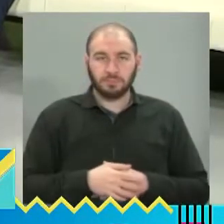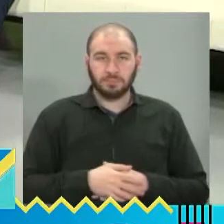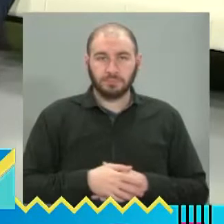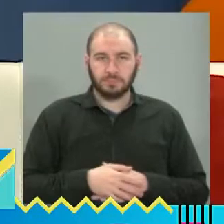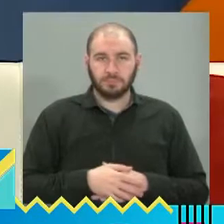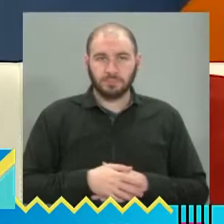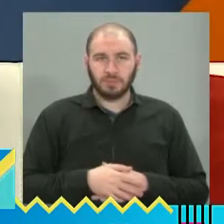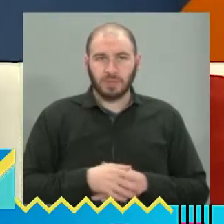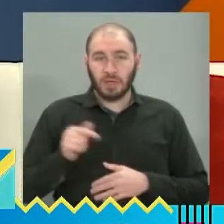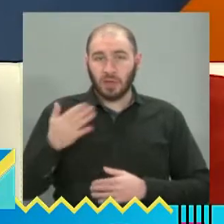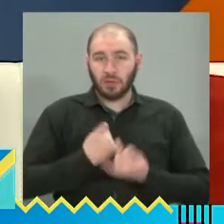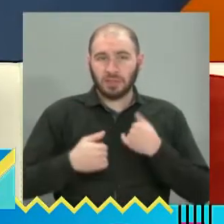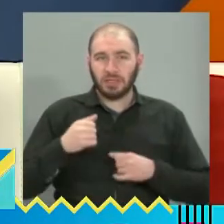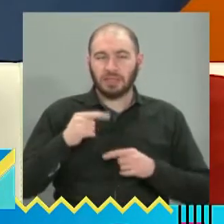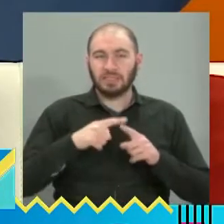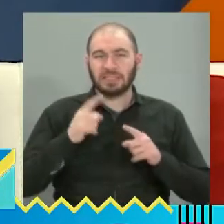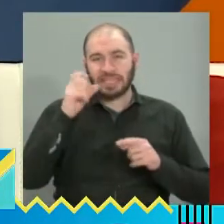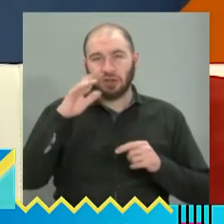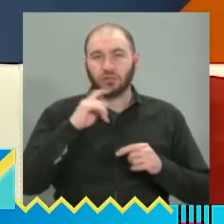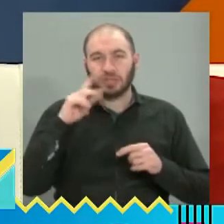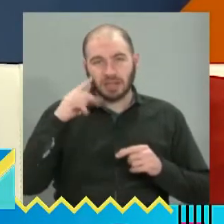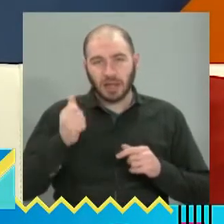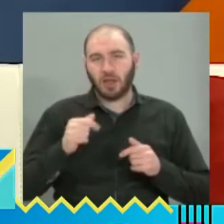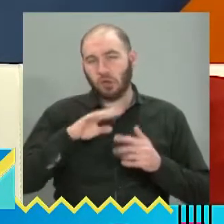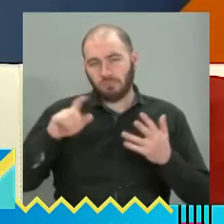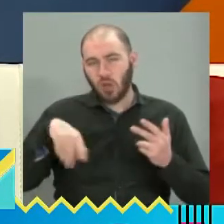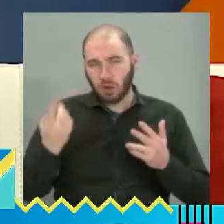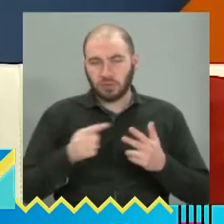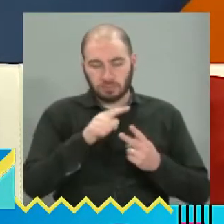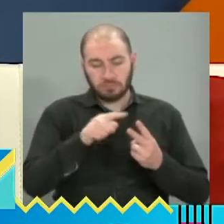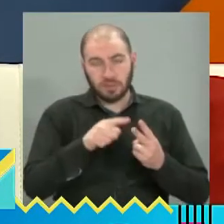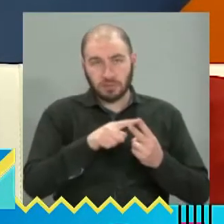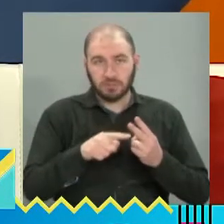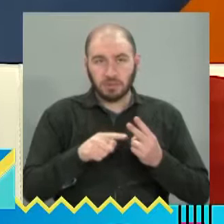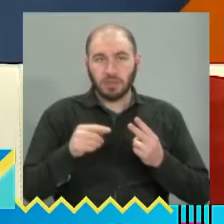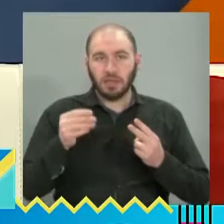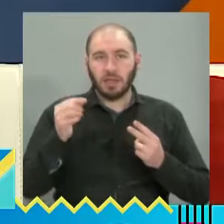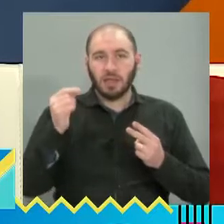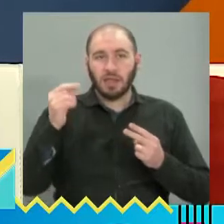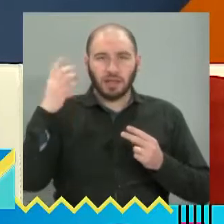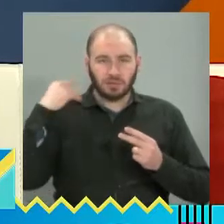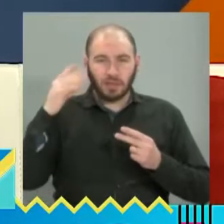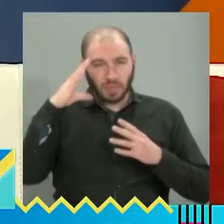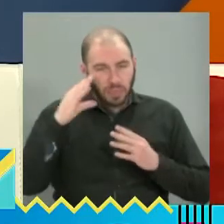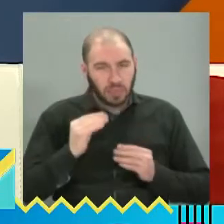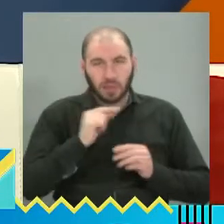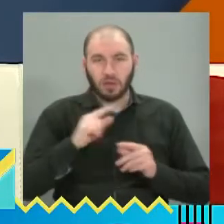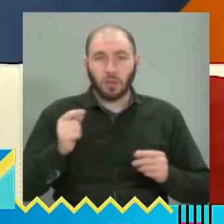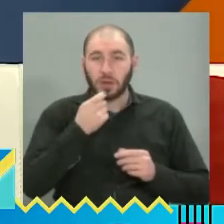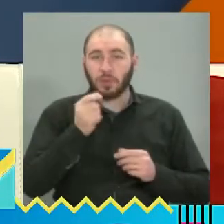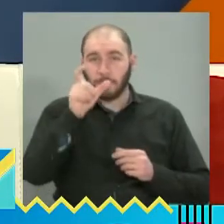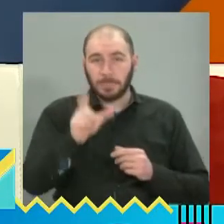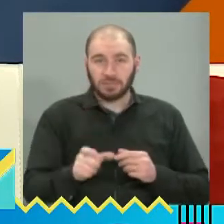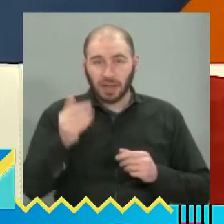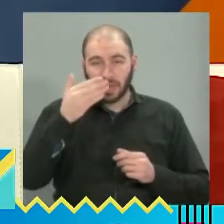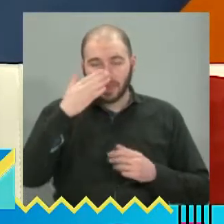que él hablaba de serotonina y dopamina. Sí. Son las sustancias que liberan los antidepresivos cuando una persona